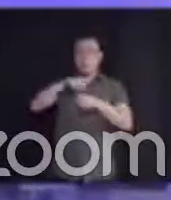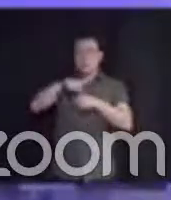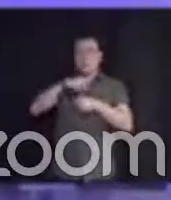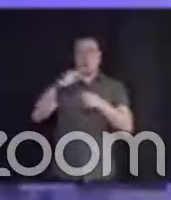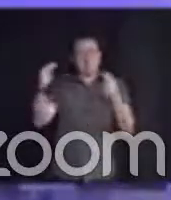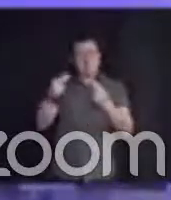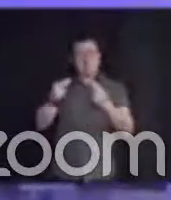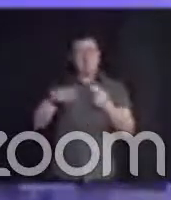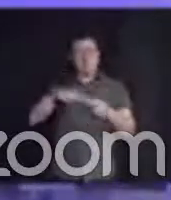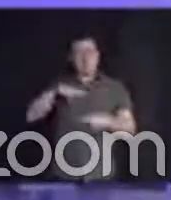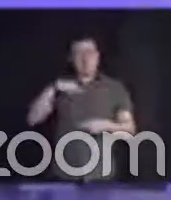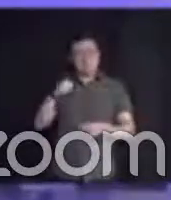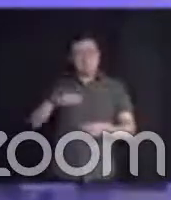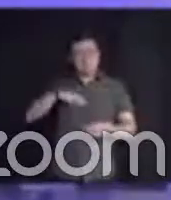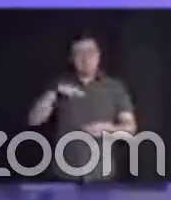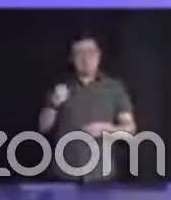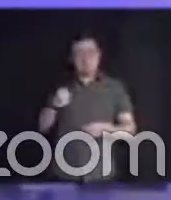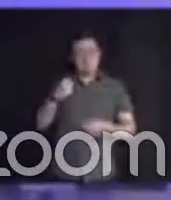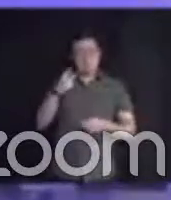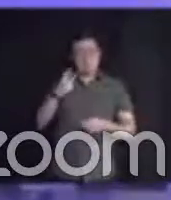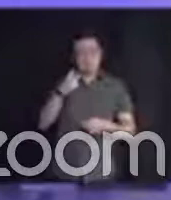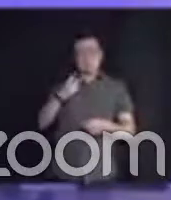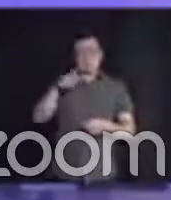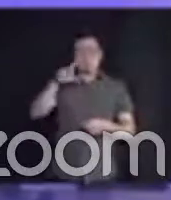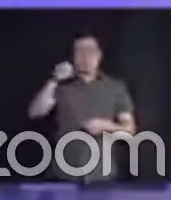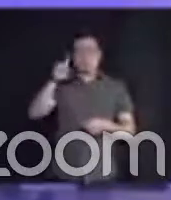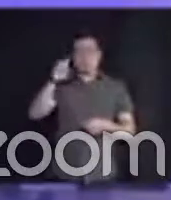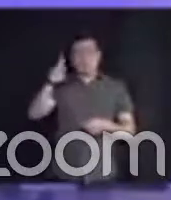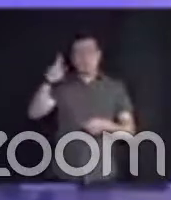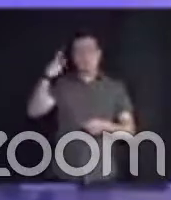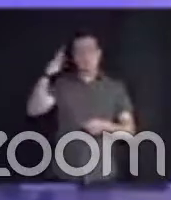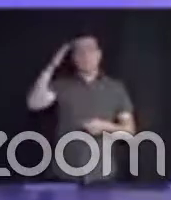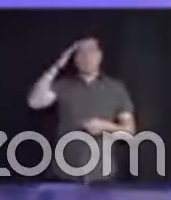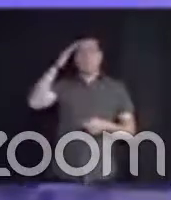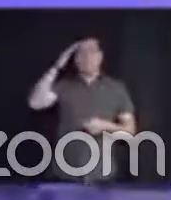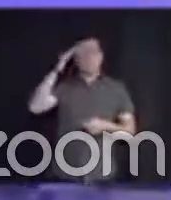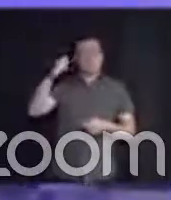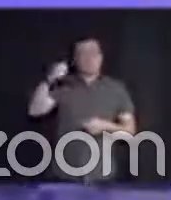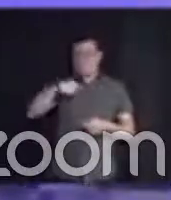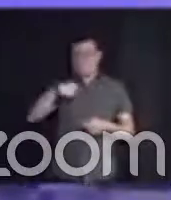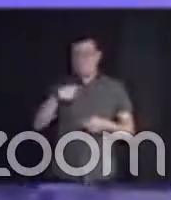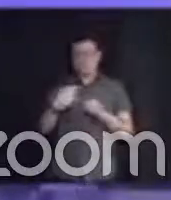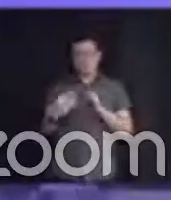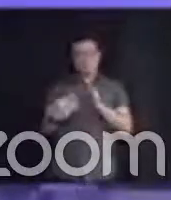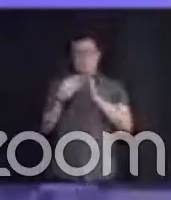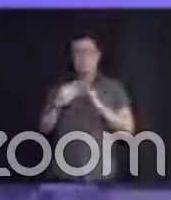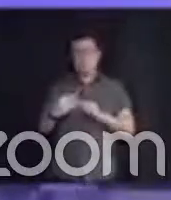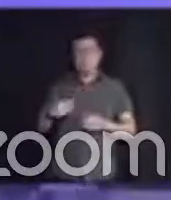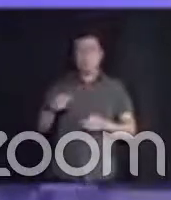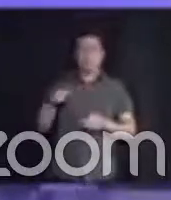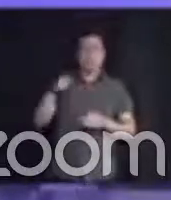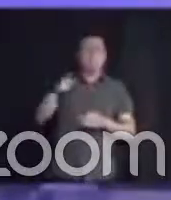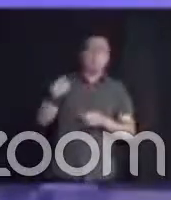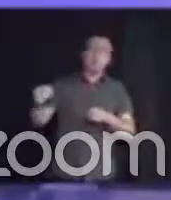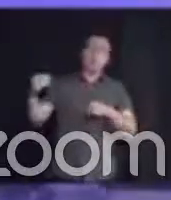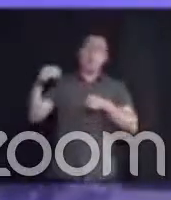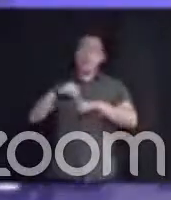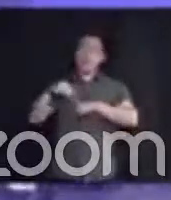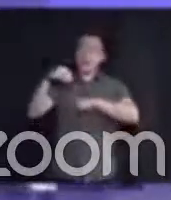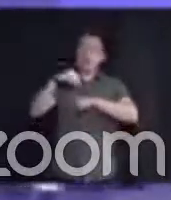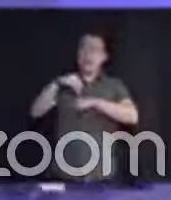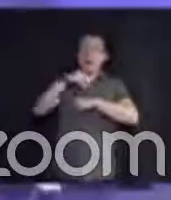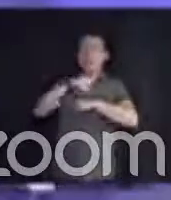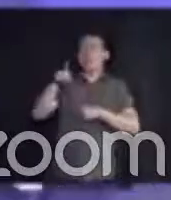quieres llegar al diamante te vas a tener que confrontar. Ser líder es confrontarse constantemente, dejar de